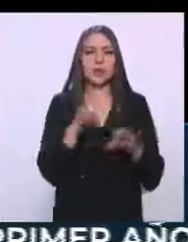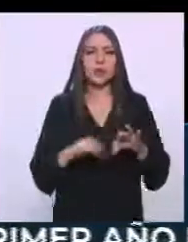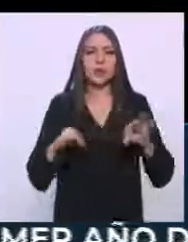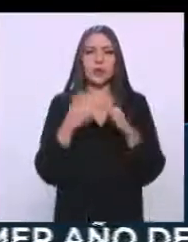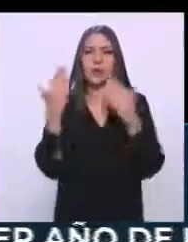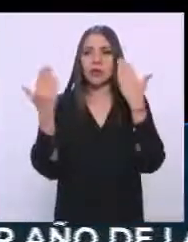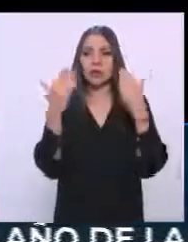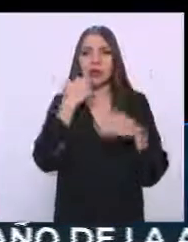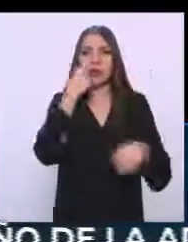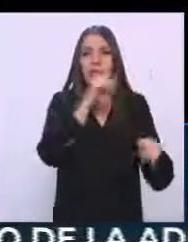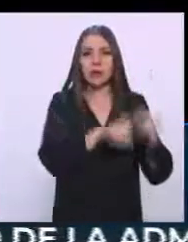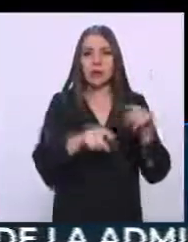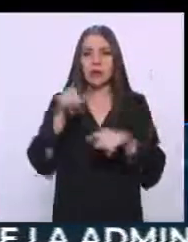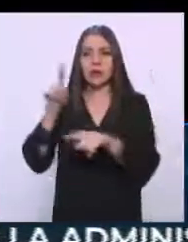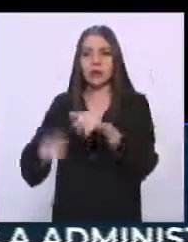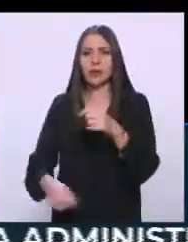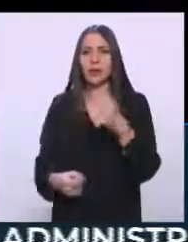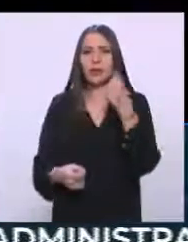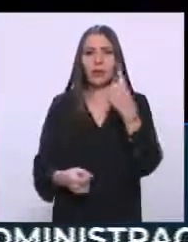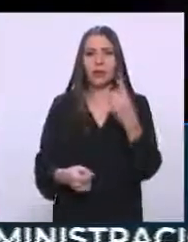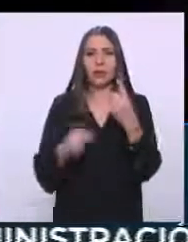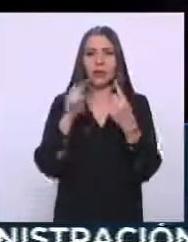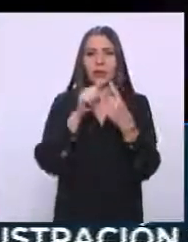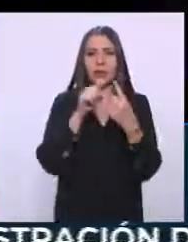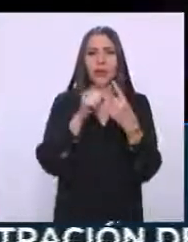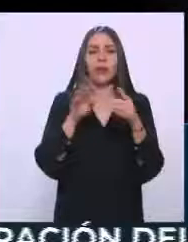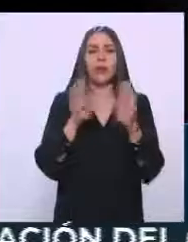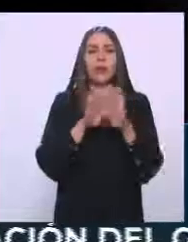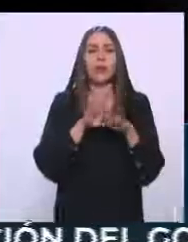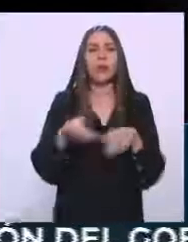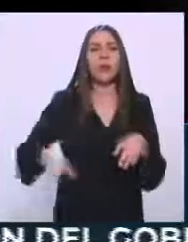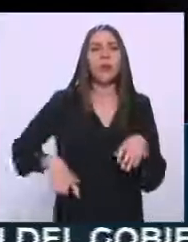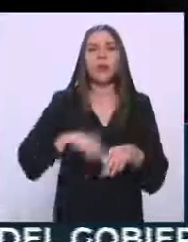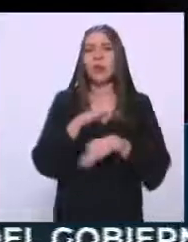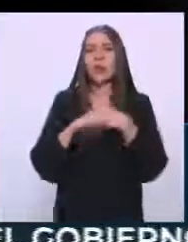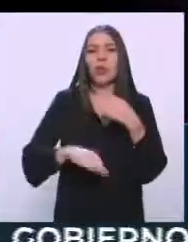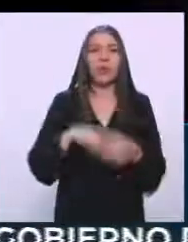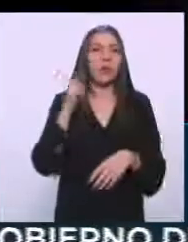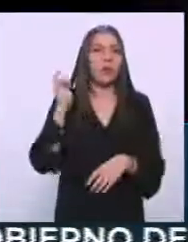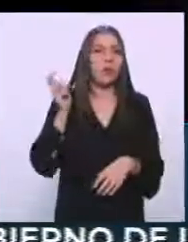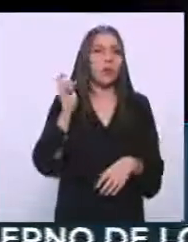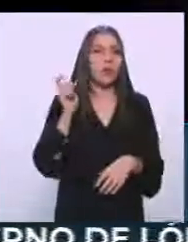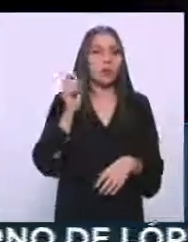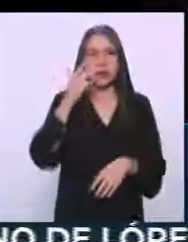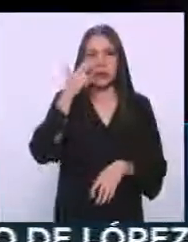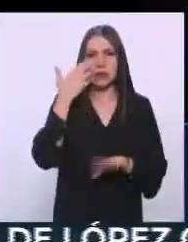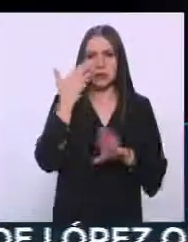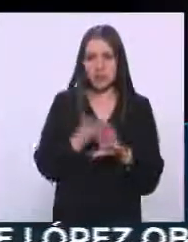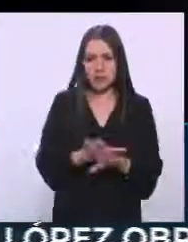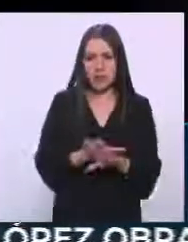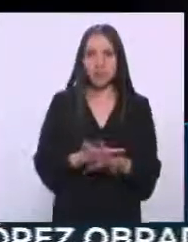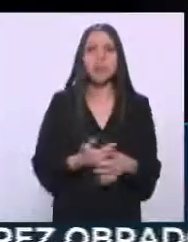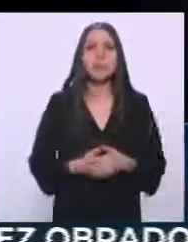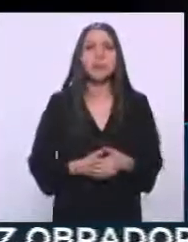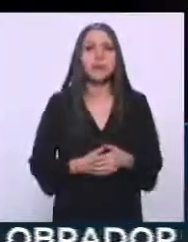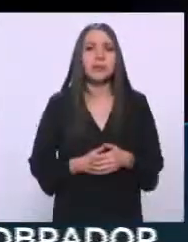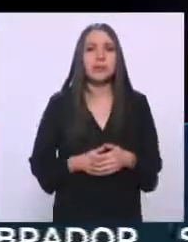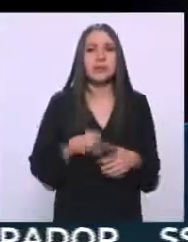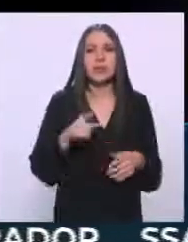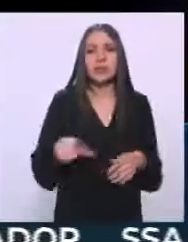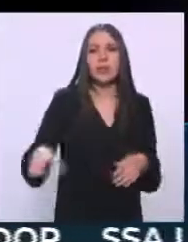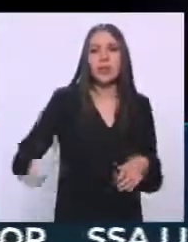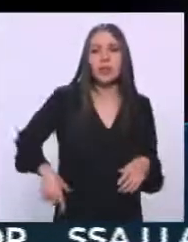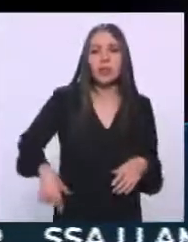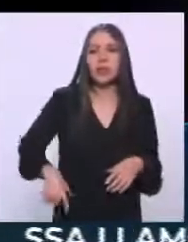momentos. Uno es la idea de lo que se llama el Estado subsidiario, que en definitiva, y muy sintéticamente, es un Estado